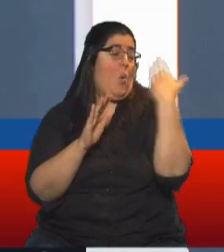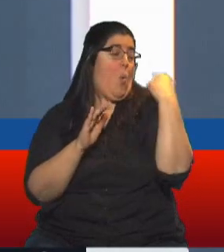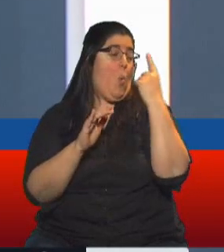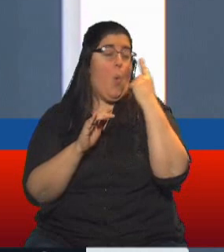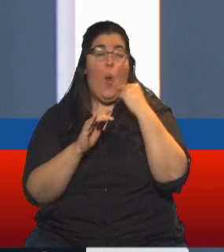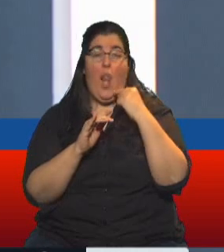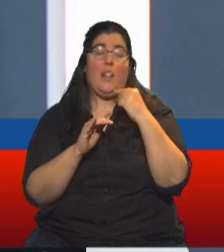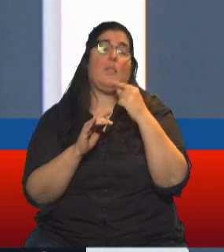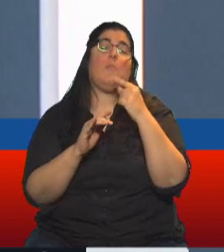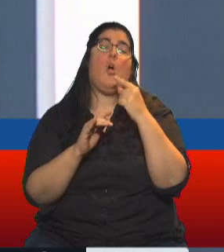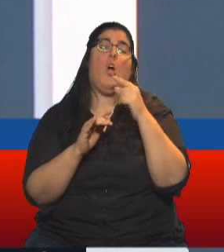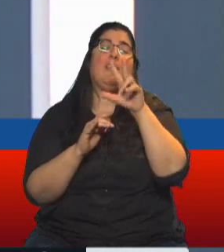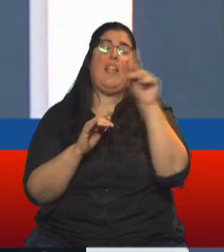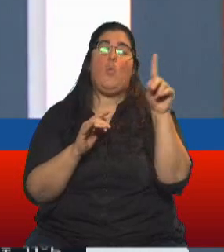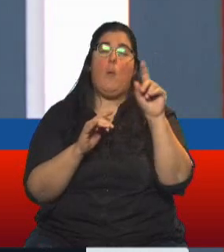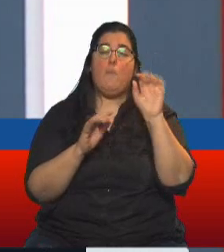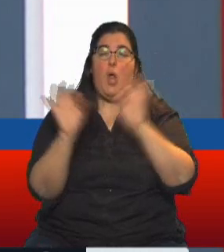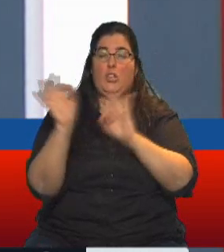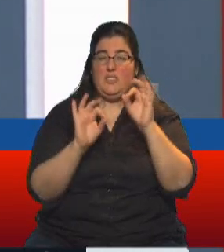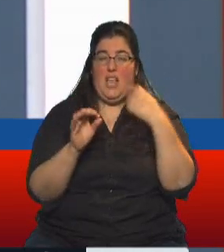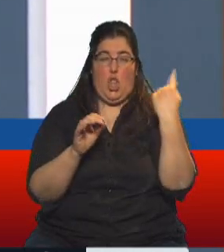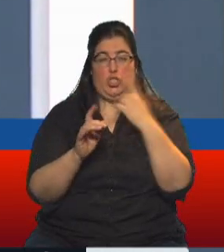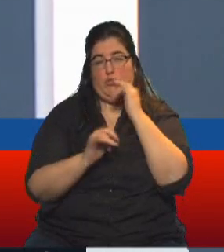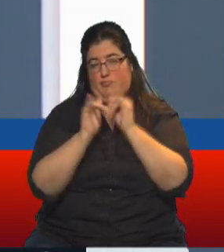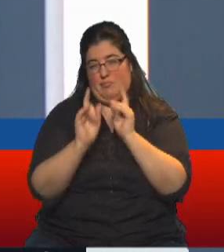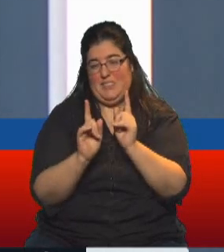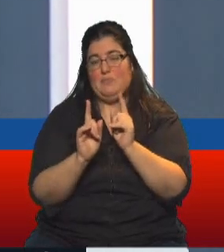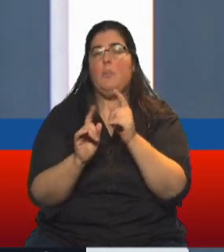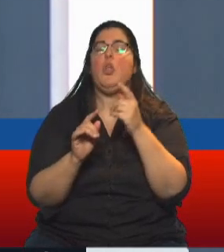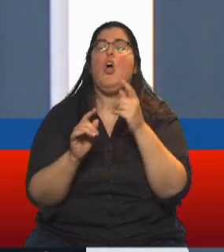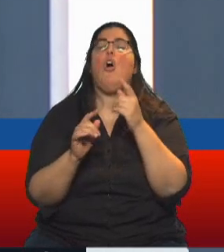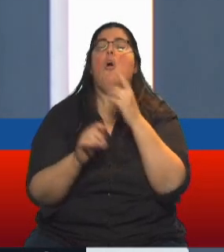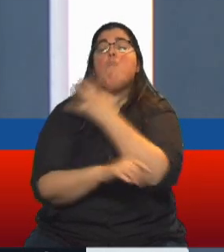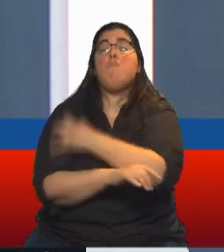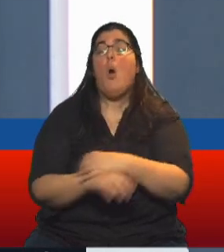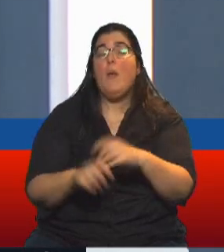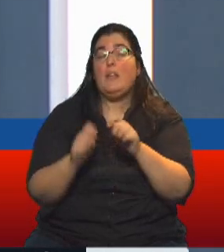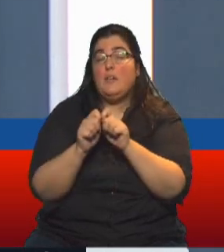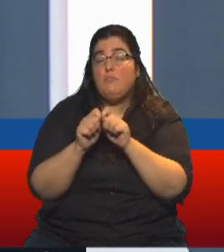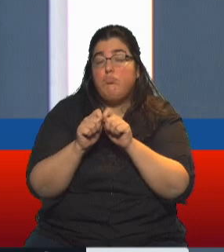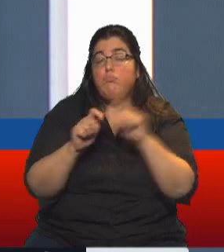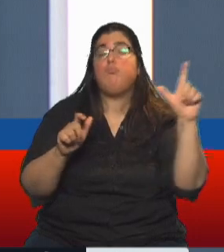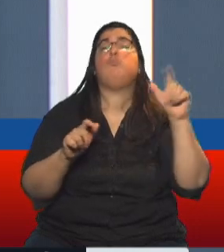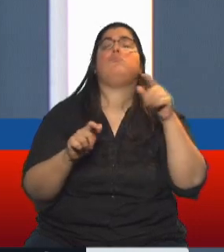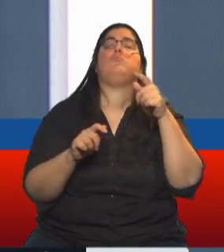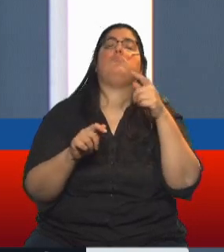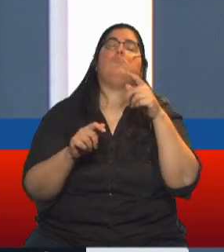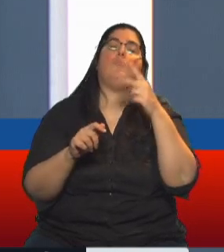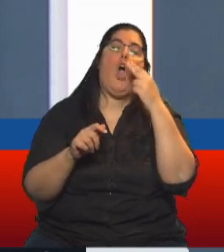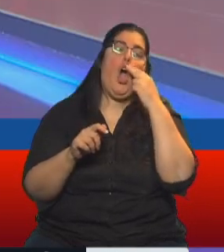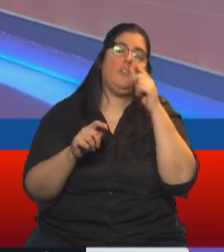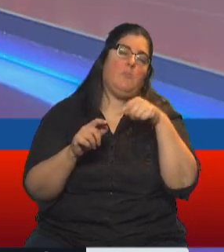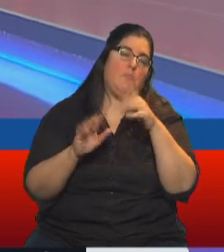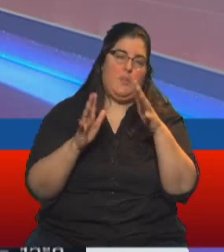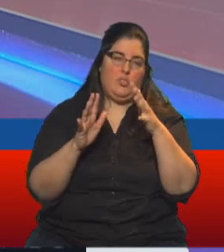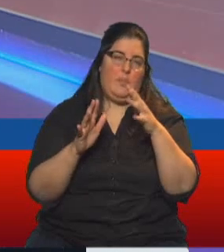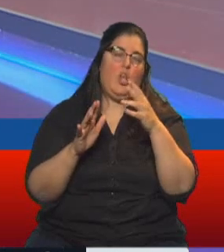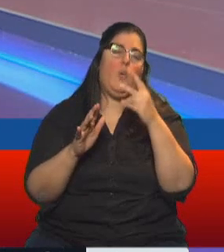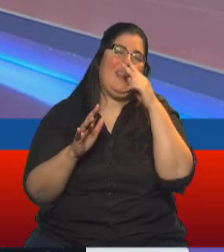del 31%, pero hay un crecimiento de la pobreza de aproximadamente un 10% en el último año.